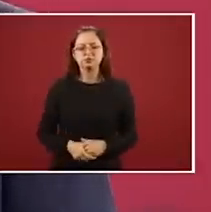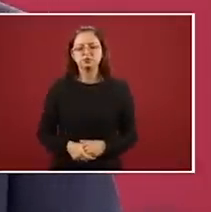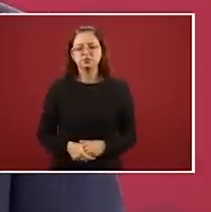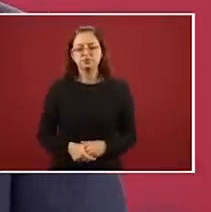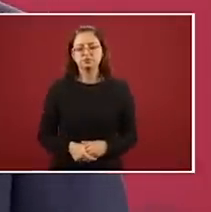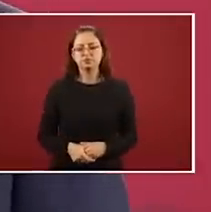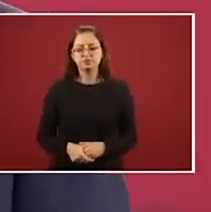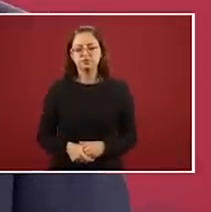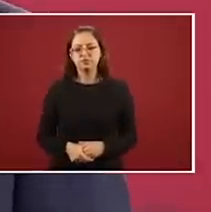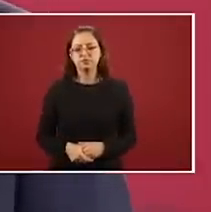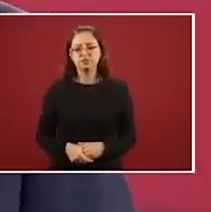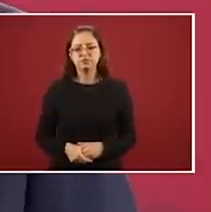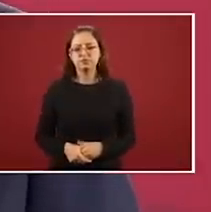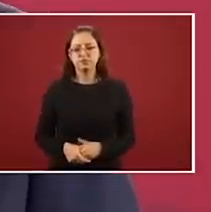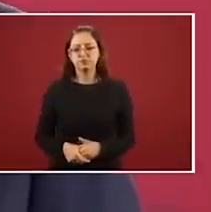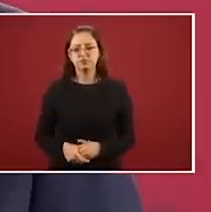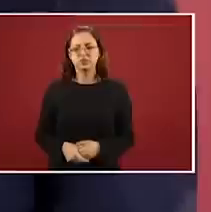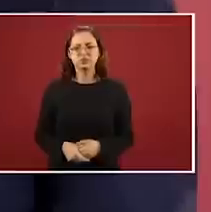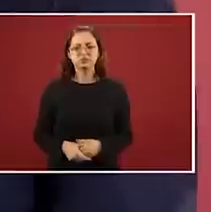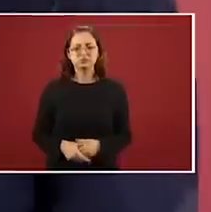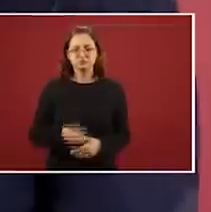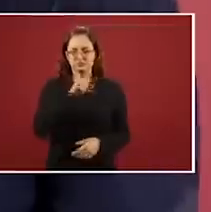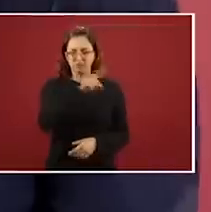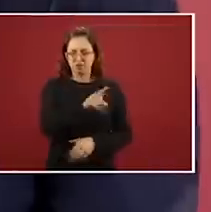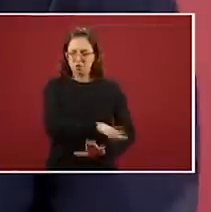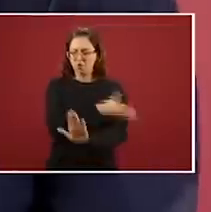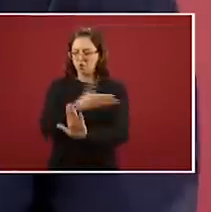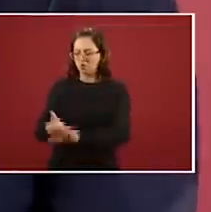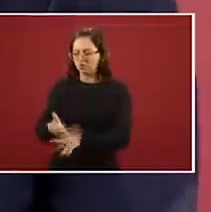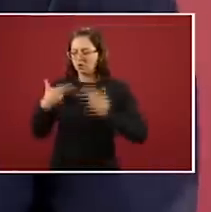no solo en forma inhumana,